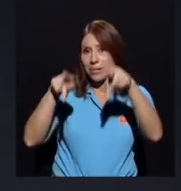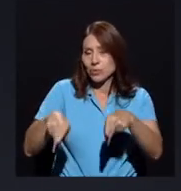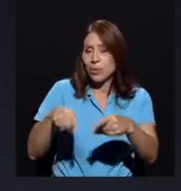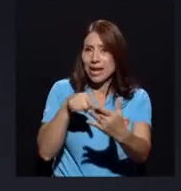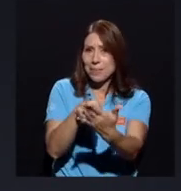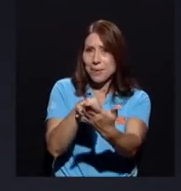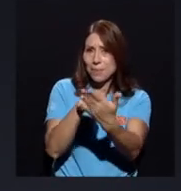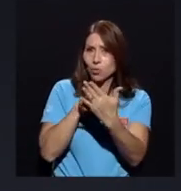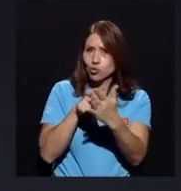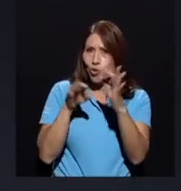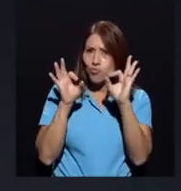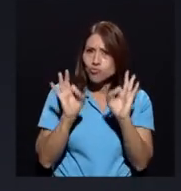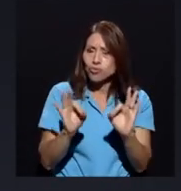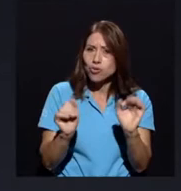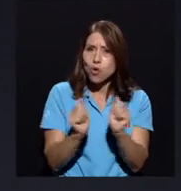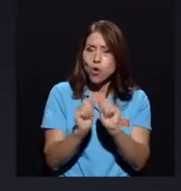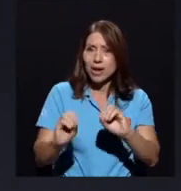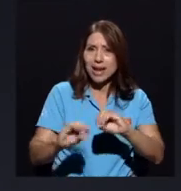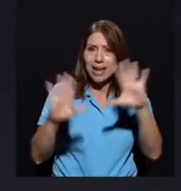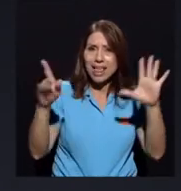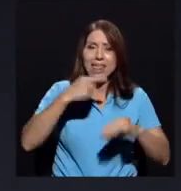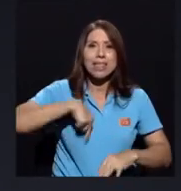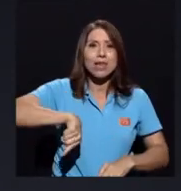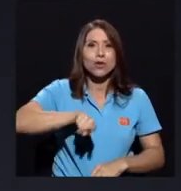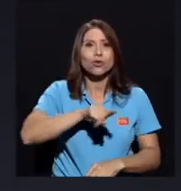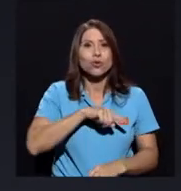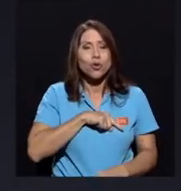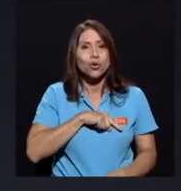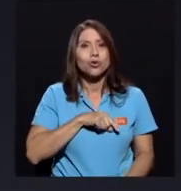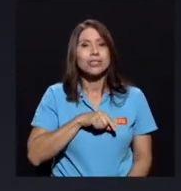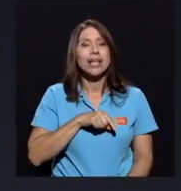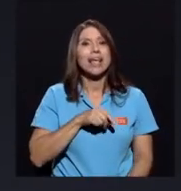de que estamos en mft